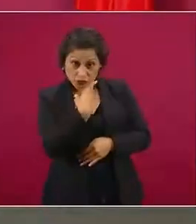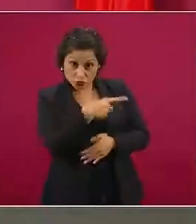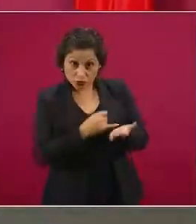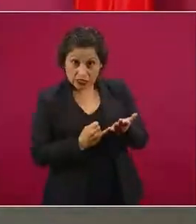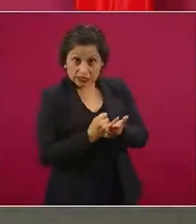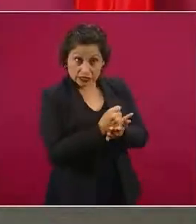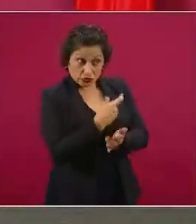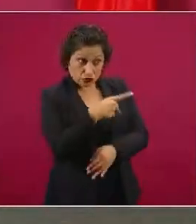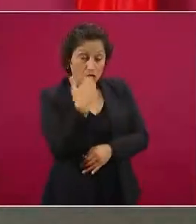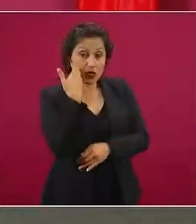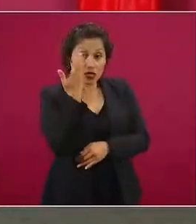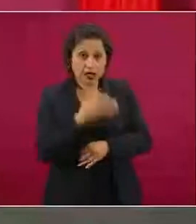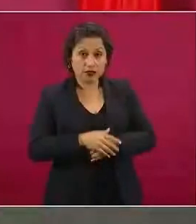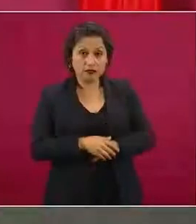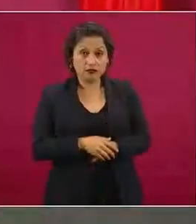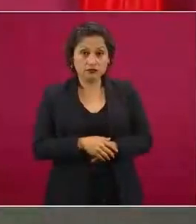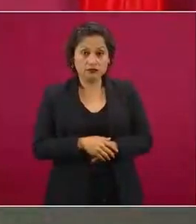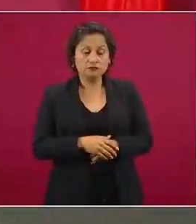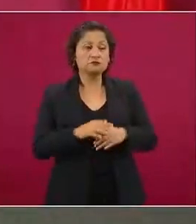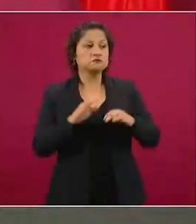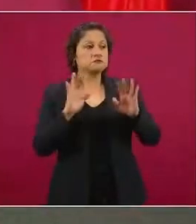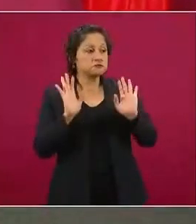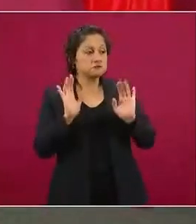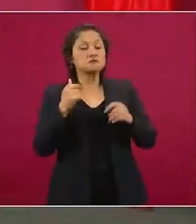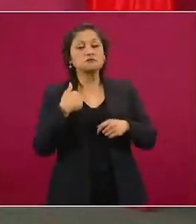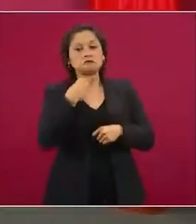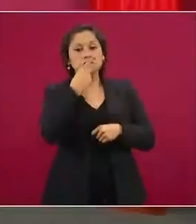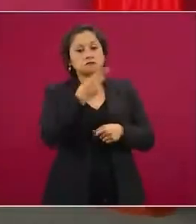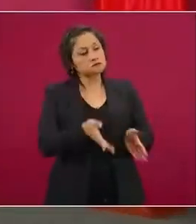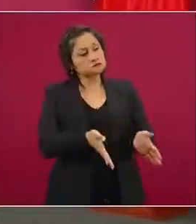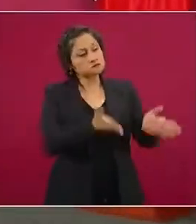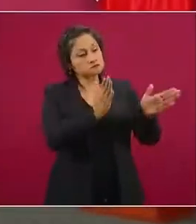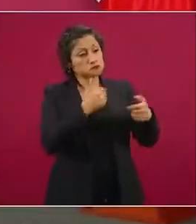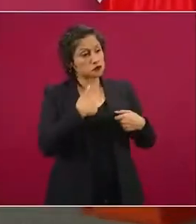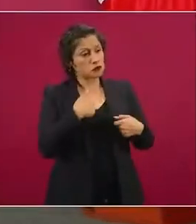Pues yo les diría, sigan su camino, ahí nos vemos.